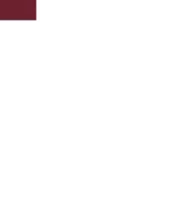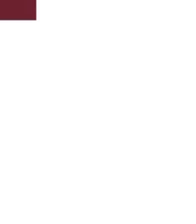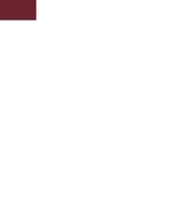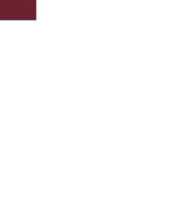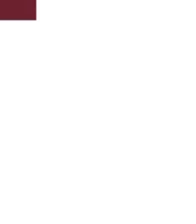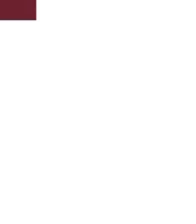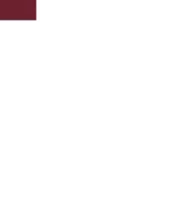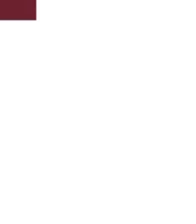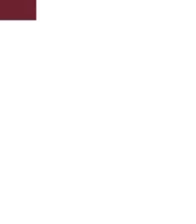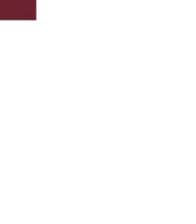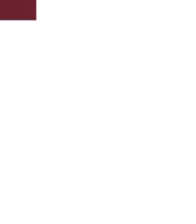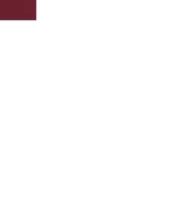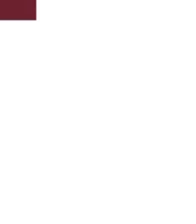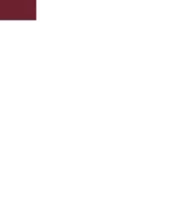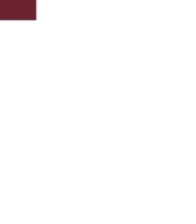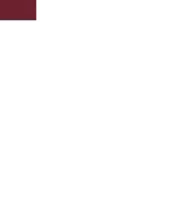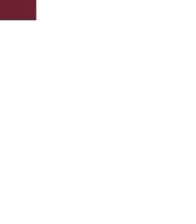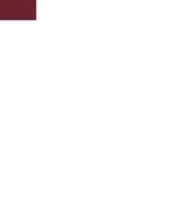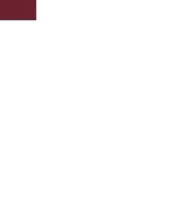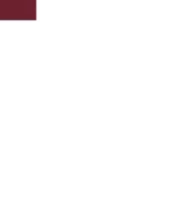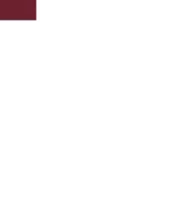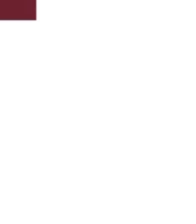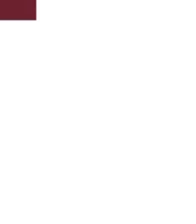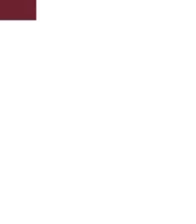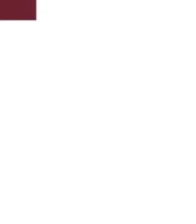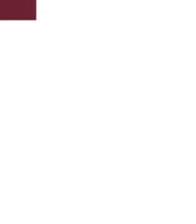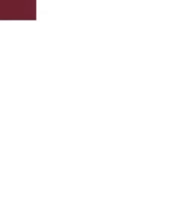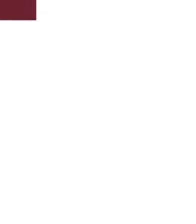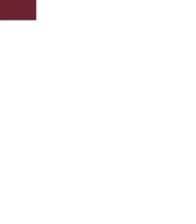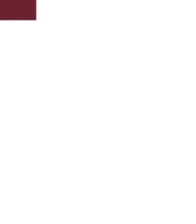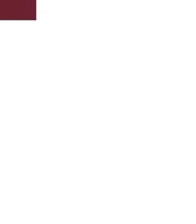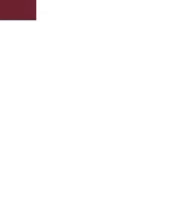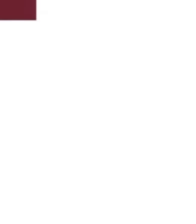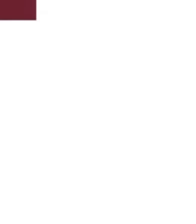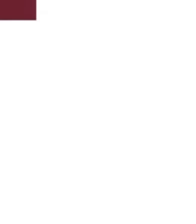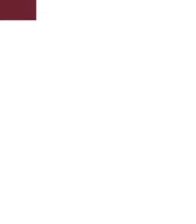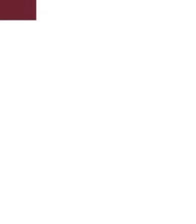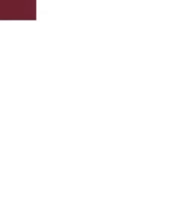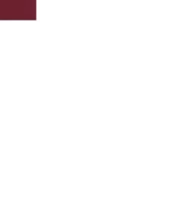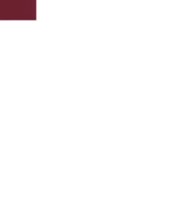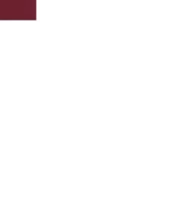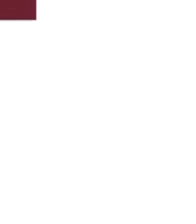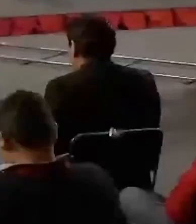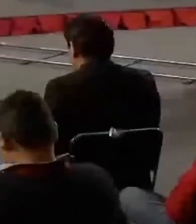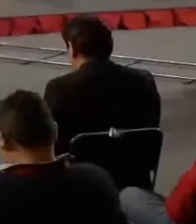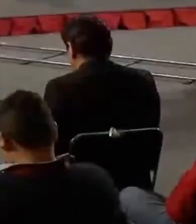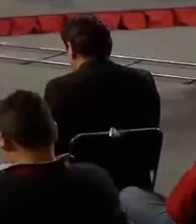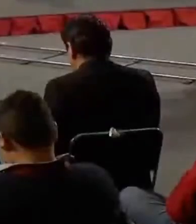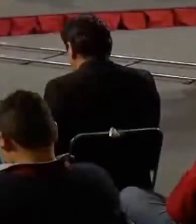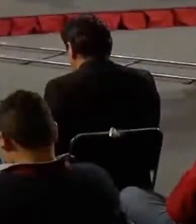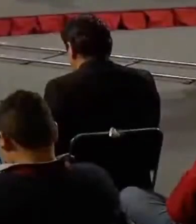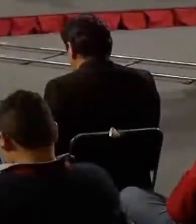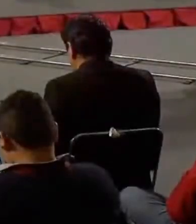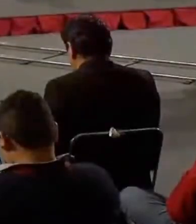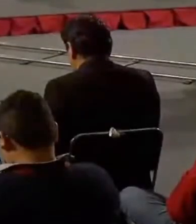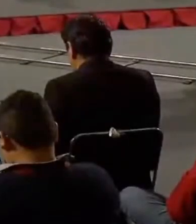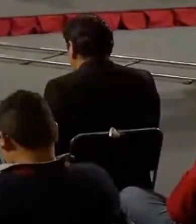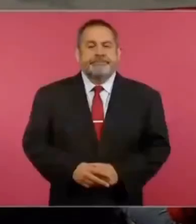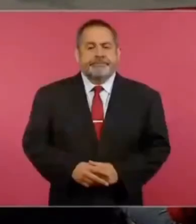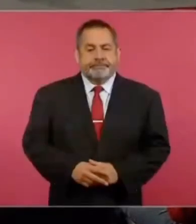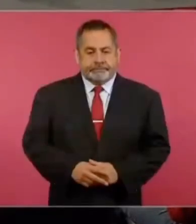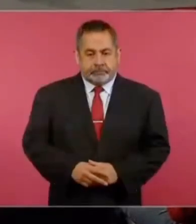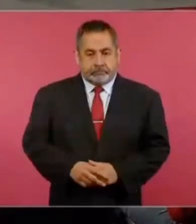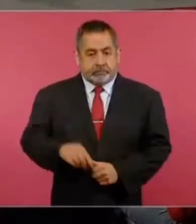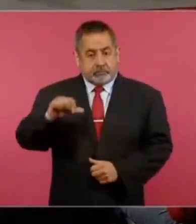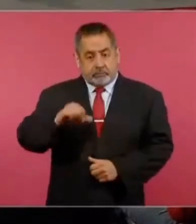3 opciones para que entonces, a partir de que se cierre hoy a las 12 de la noche la convocatoria, ya se pueda hacer el análisis